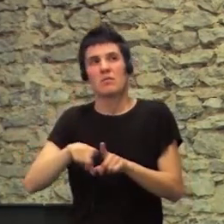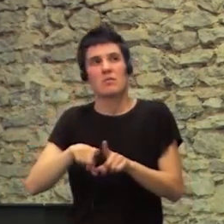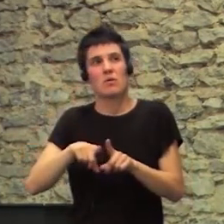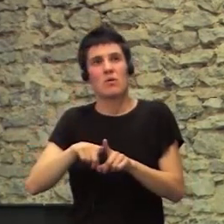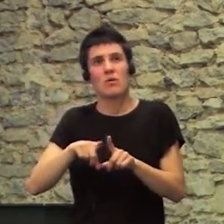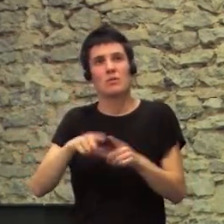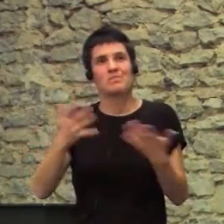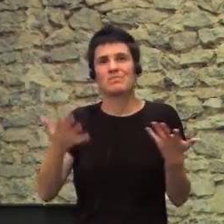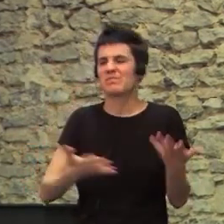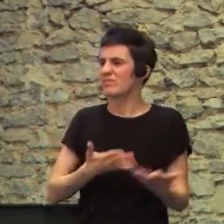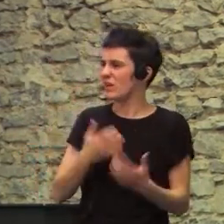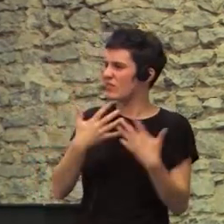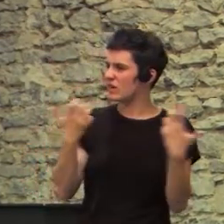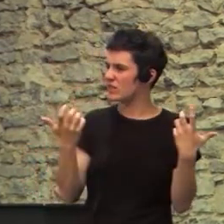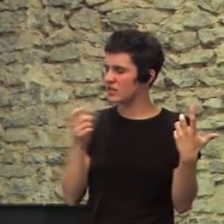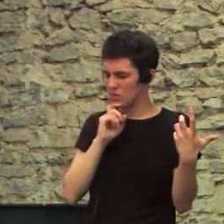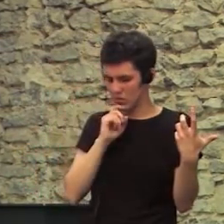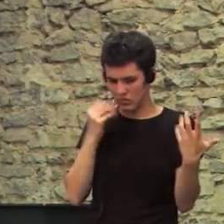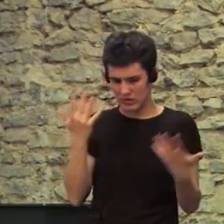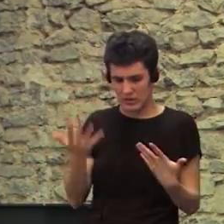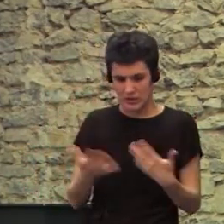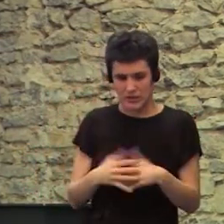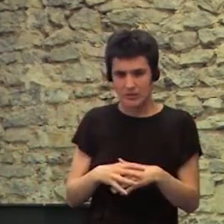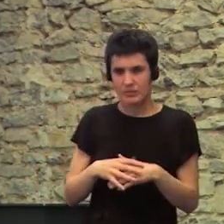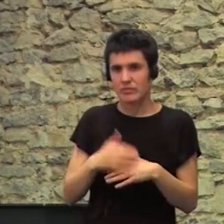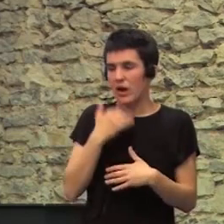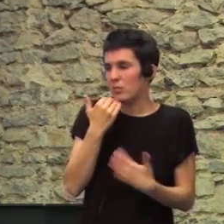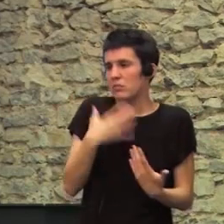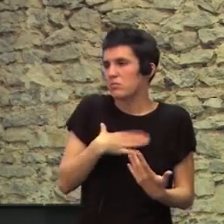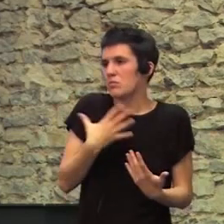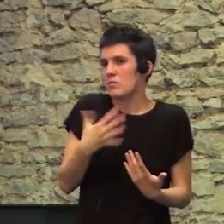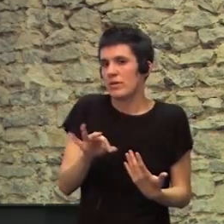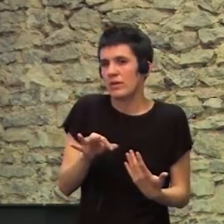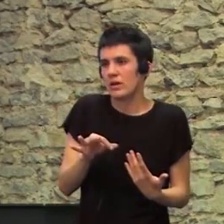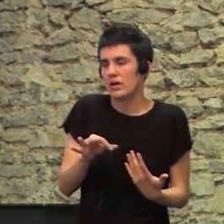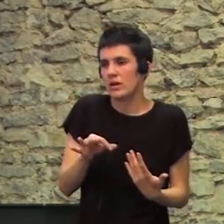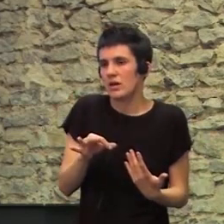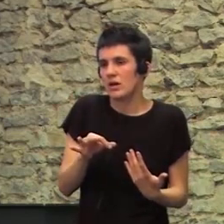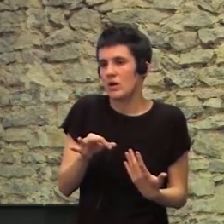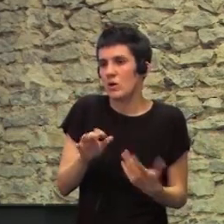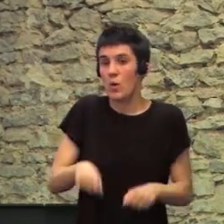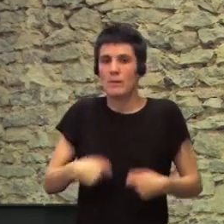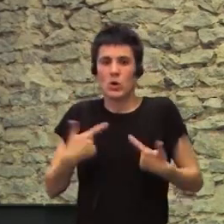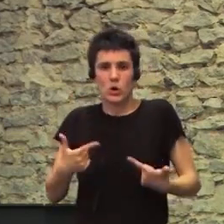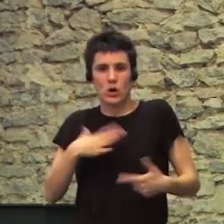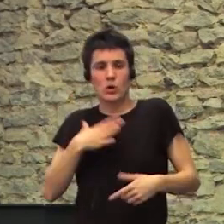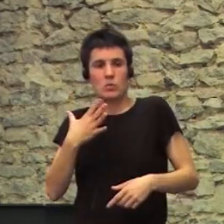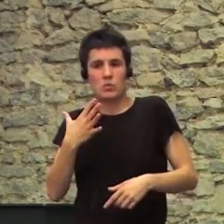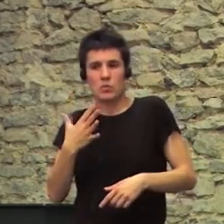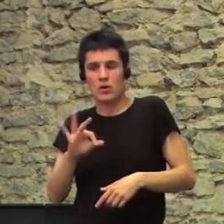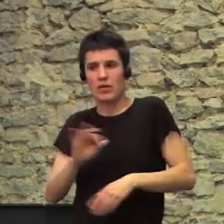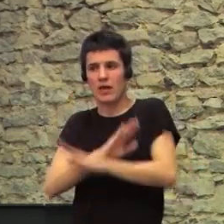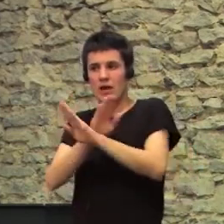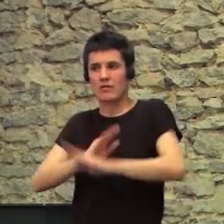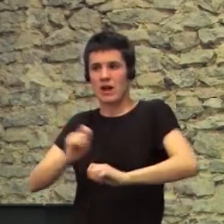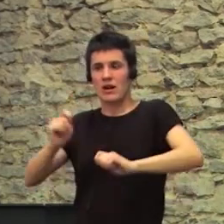las raíces... ¿Cómo era aquella frase? Algo así que podría ser... lo biológico podría ser las raíces del libertinaje